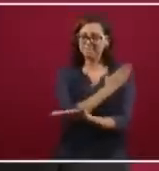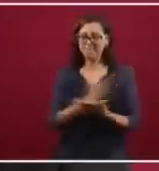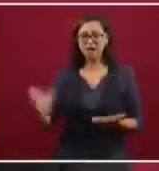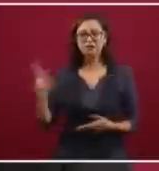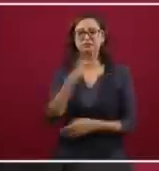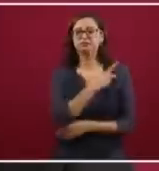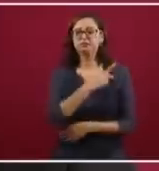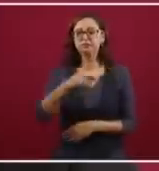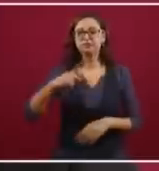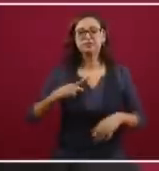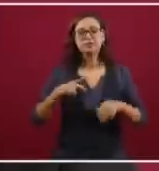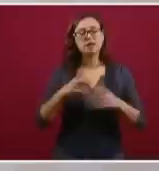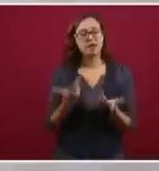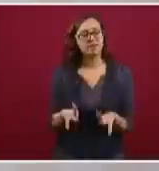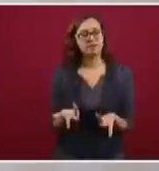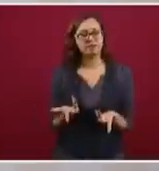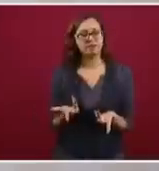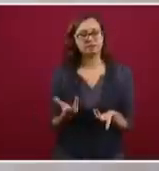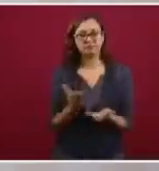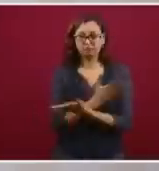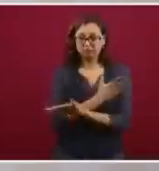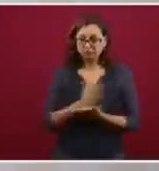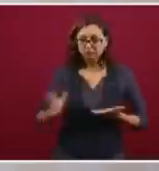No debe de haber